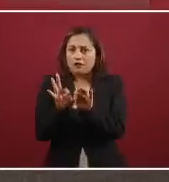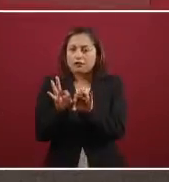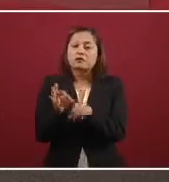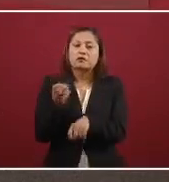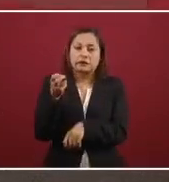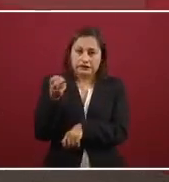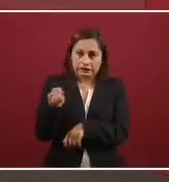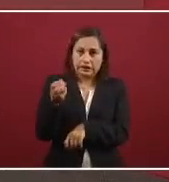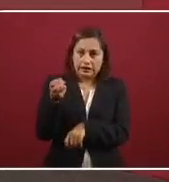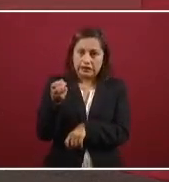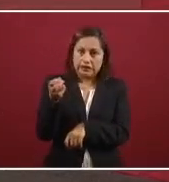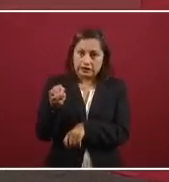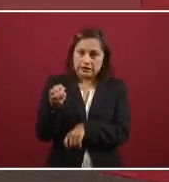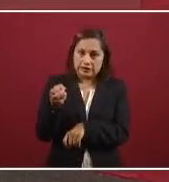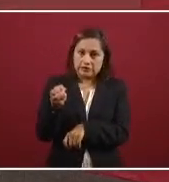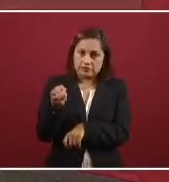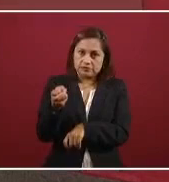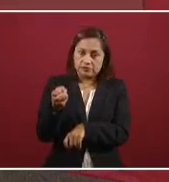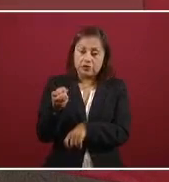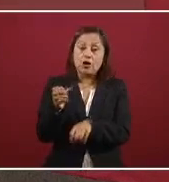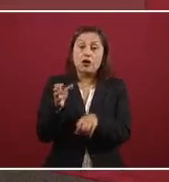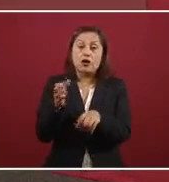la austeridad es que vamos a tener dinero